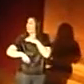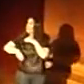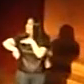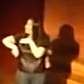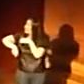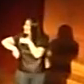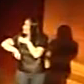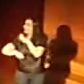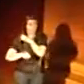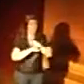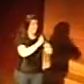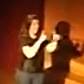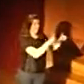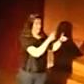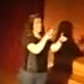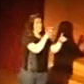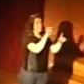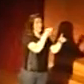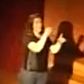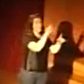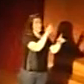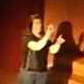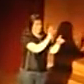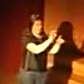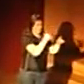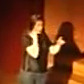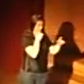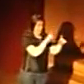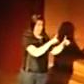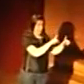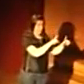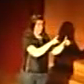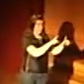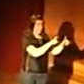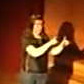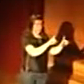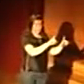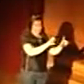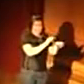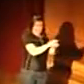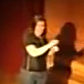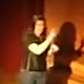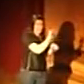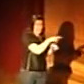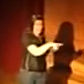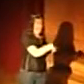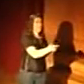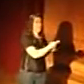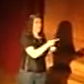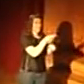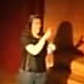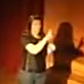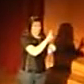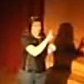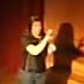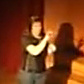Roberts el maestro de de geno per bamin ya les digo les hablarán de de de de él dentro de poco Roberts Aunque